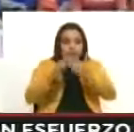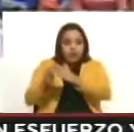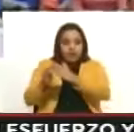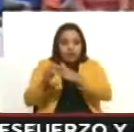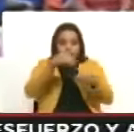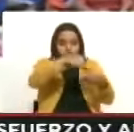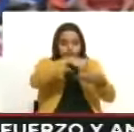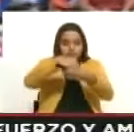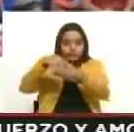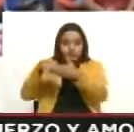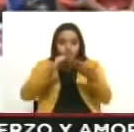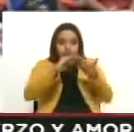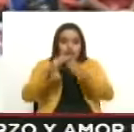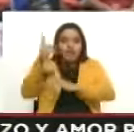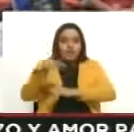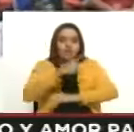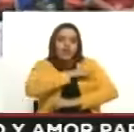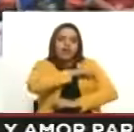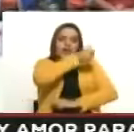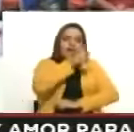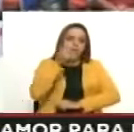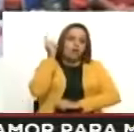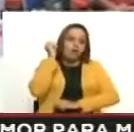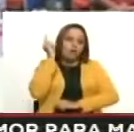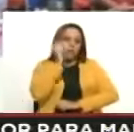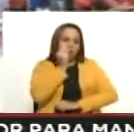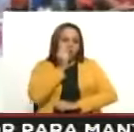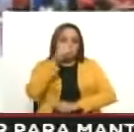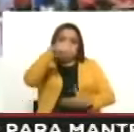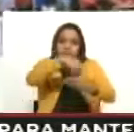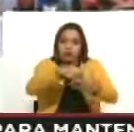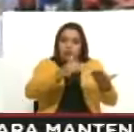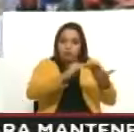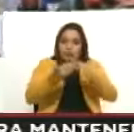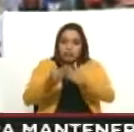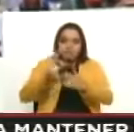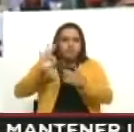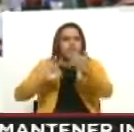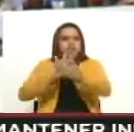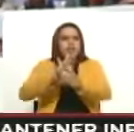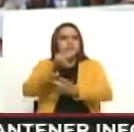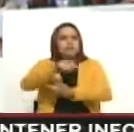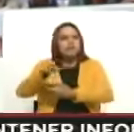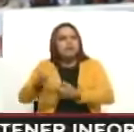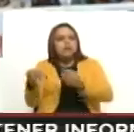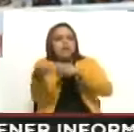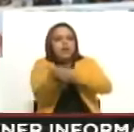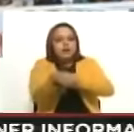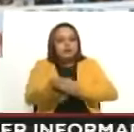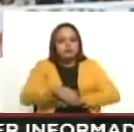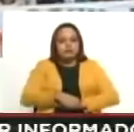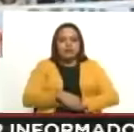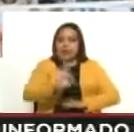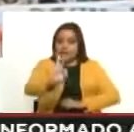En cada comunidad, debe haber el jefe o jefa. Y de esa comunidad, tres personas más.